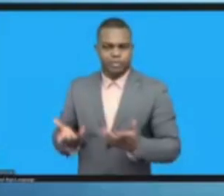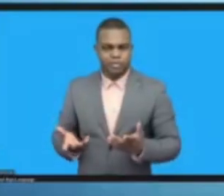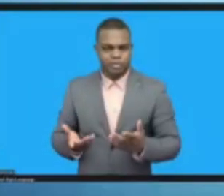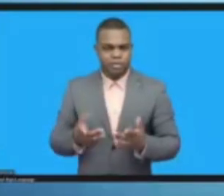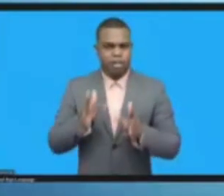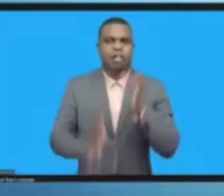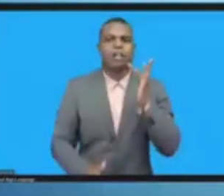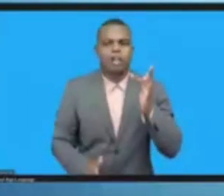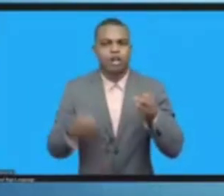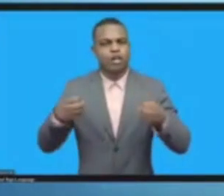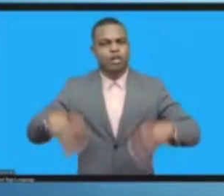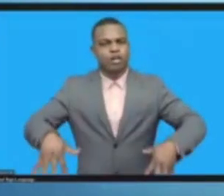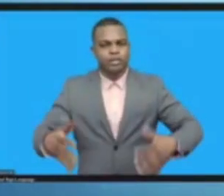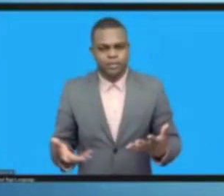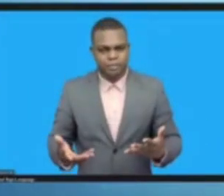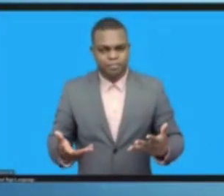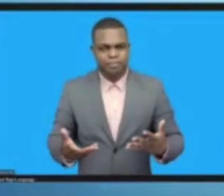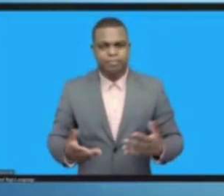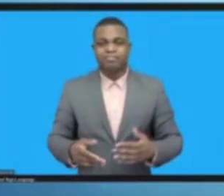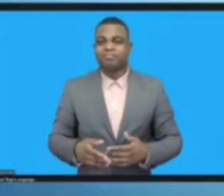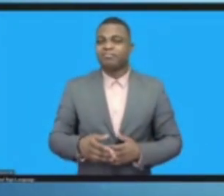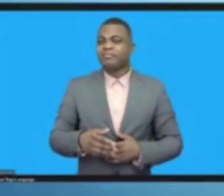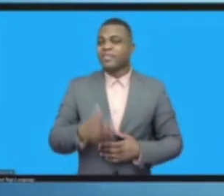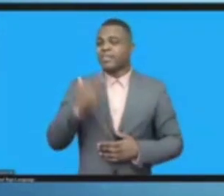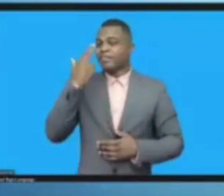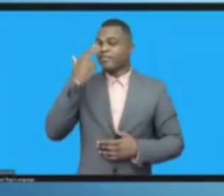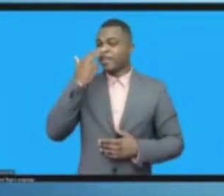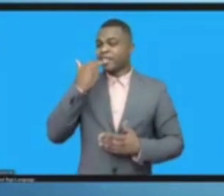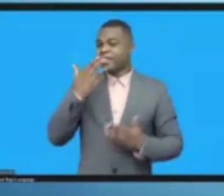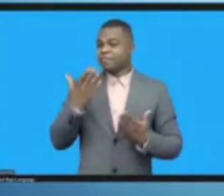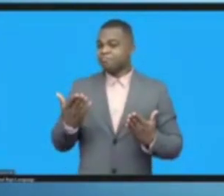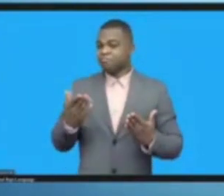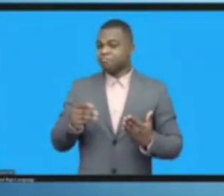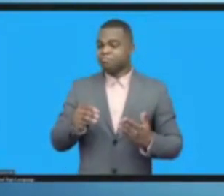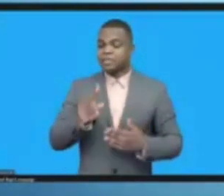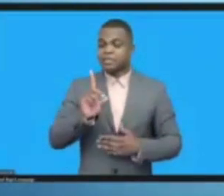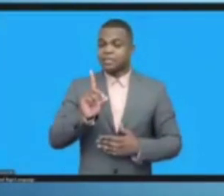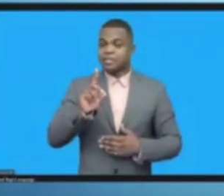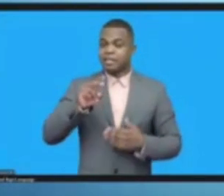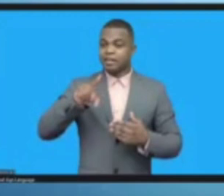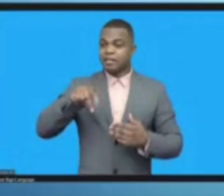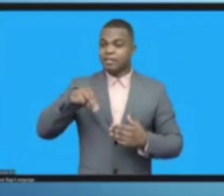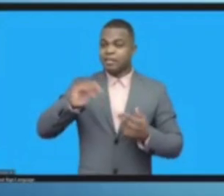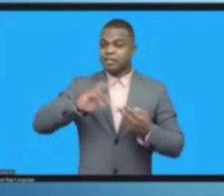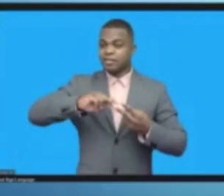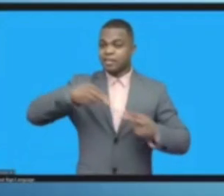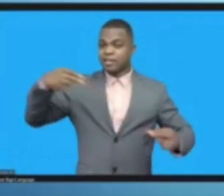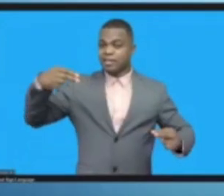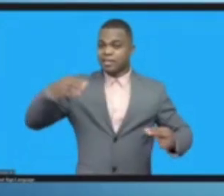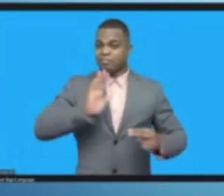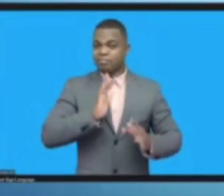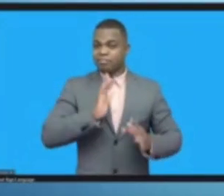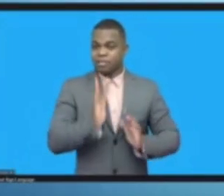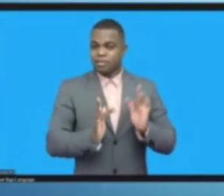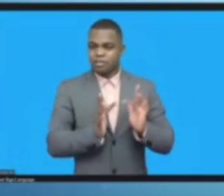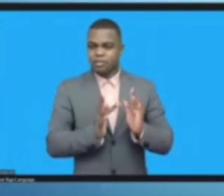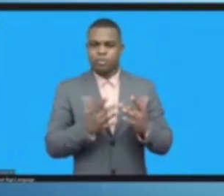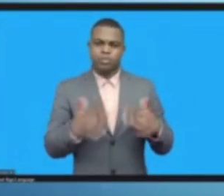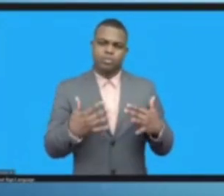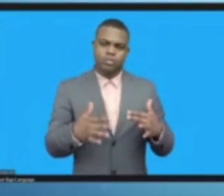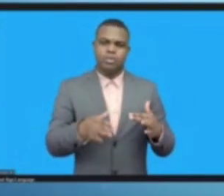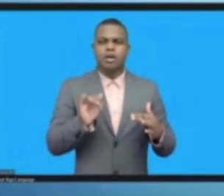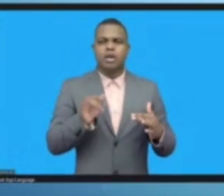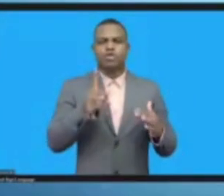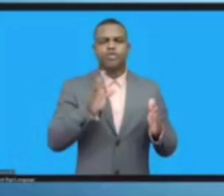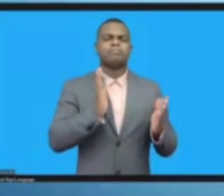cosa hay cinco mil millones de personas que decidieron utilizar este den dna